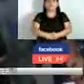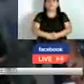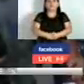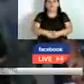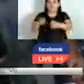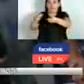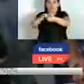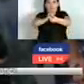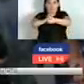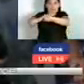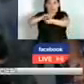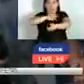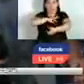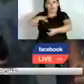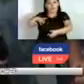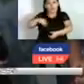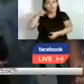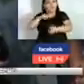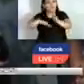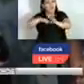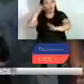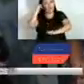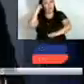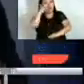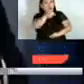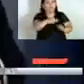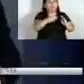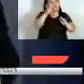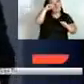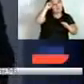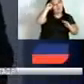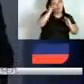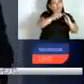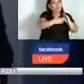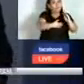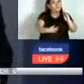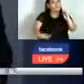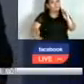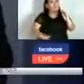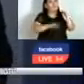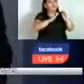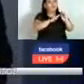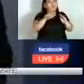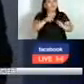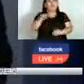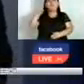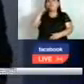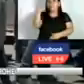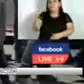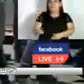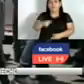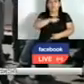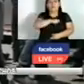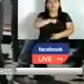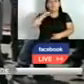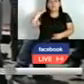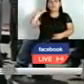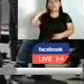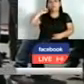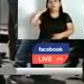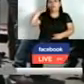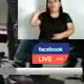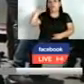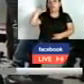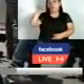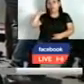Reunificar a las familias inmigrantes es una de las prioridades de la Casa Blanca y según el secretario de Seguridad Nacional Alejandro Mayorkas, la intención del gobierno